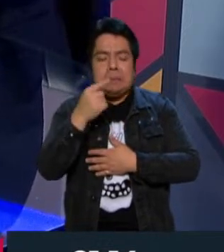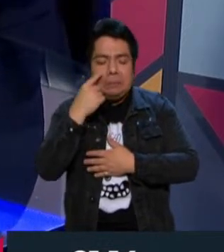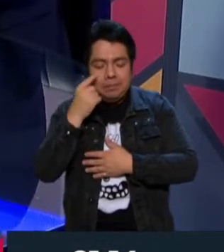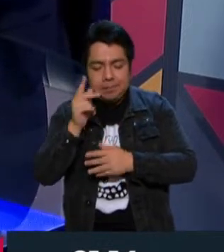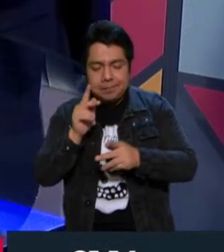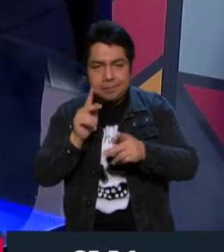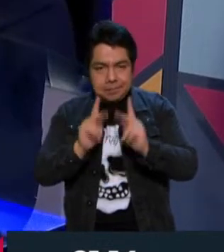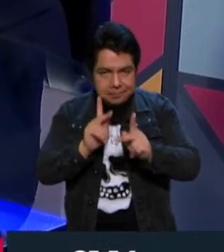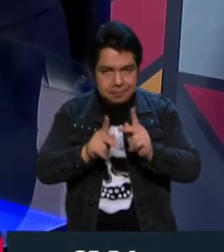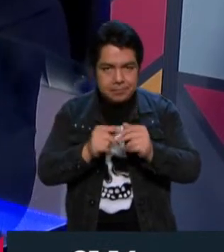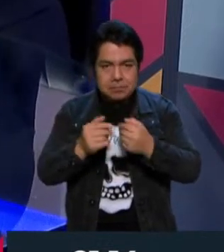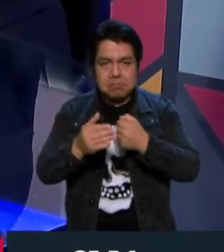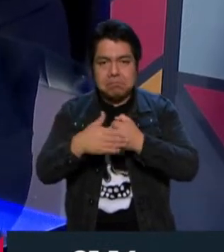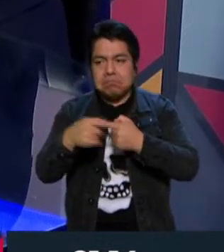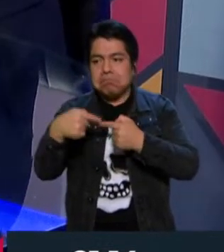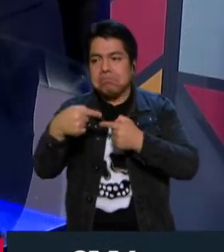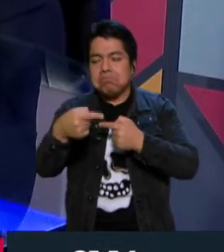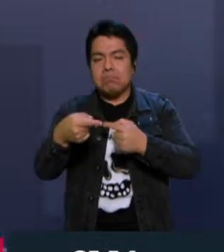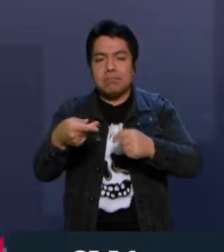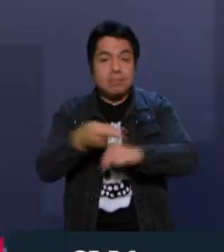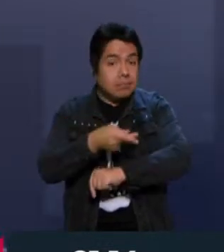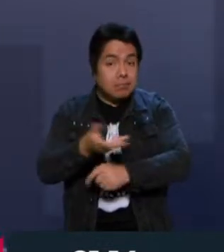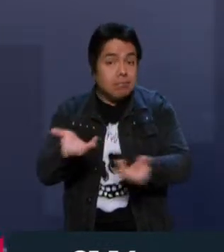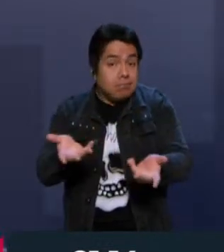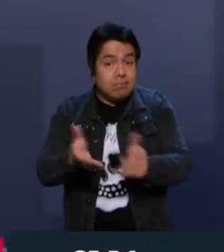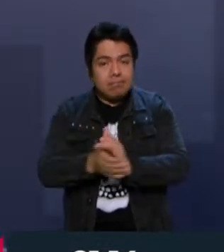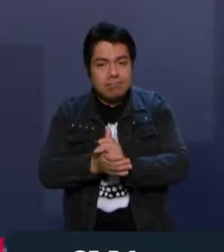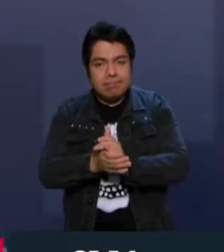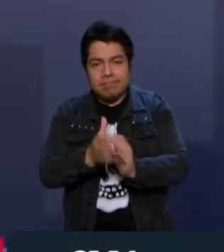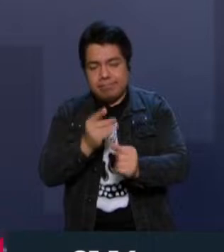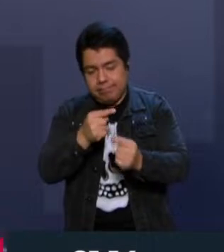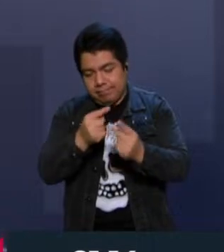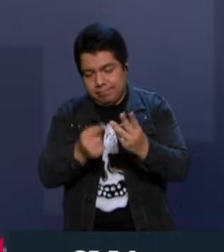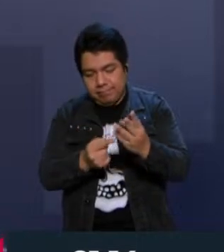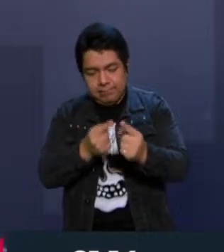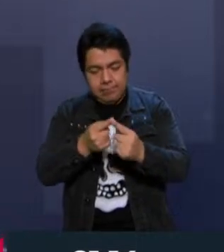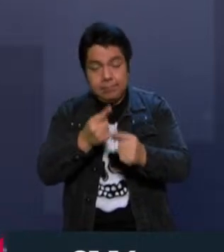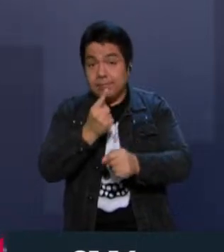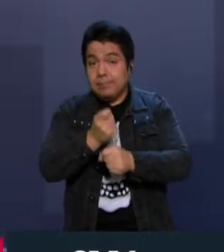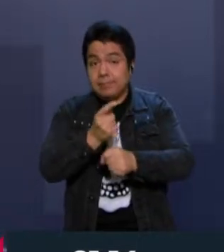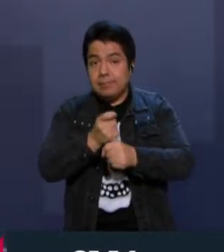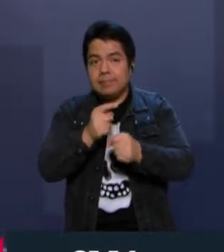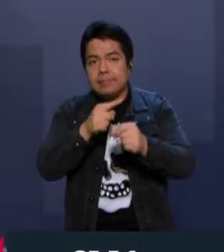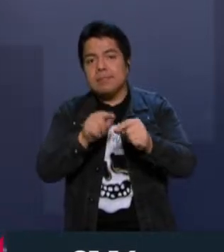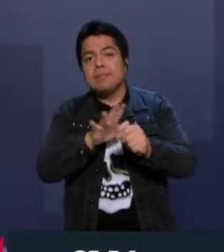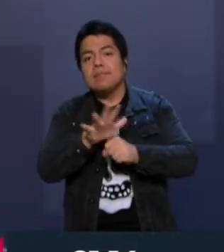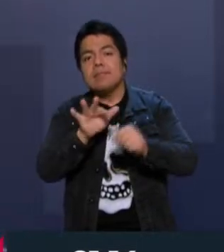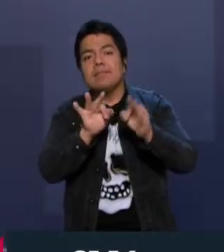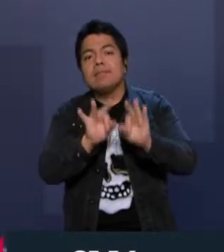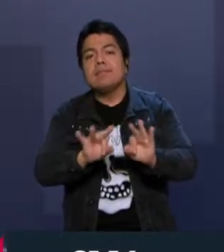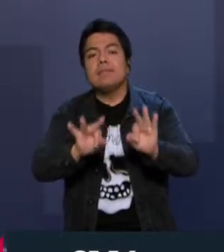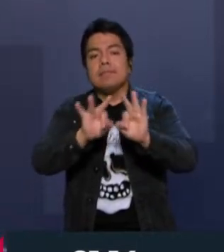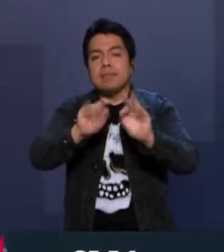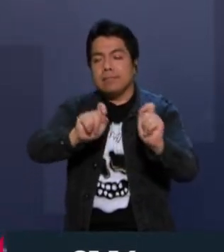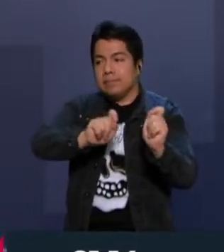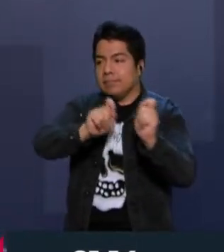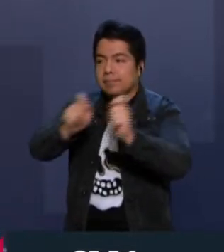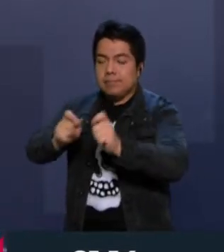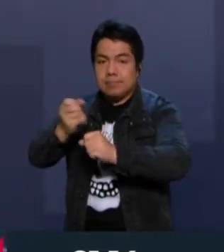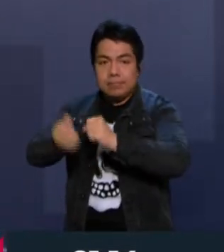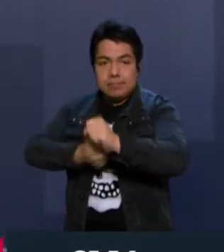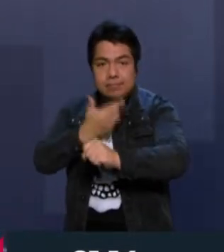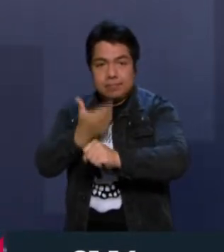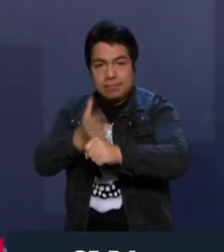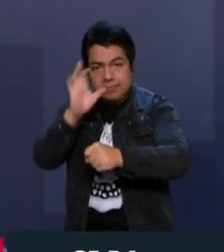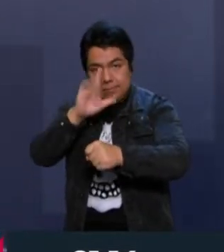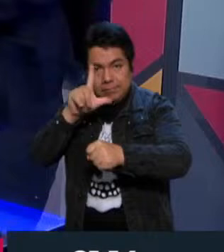poquito de lo que viene, ¿no? Lo primero que me gustaría preguntarte es cuáles serán las prioridades una vez que asumas la titularidad de la Secretaría de Cultura de